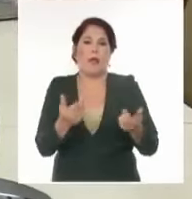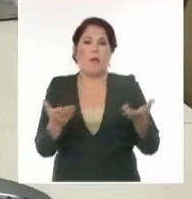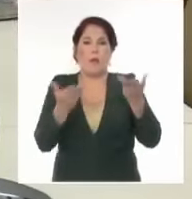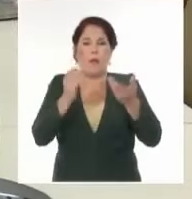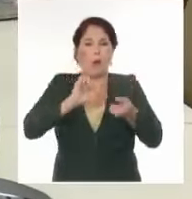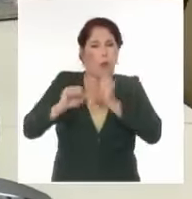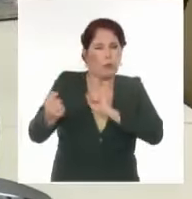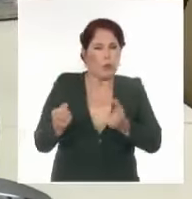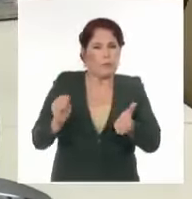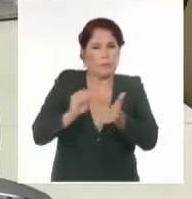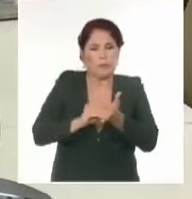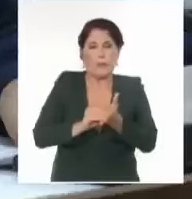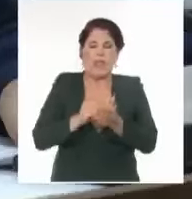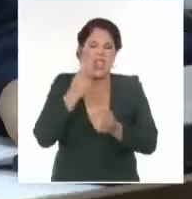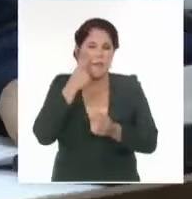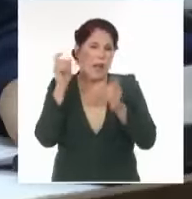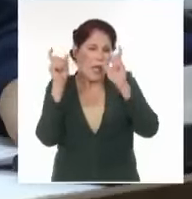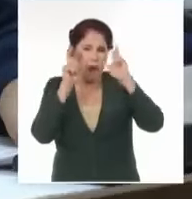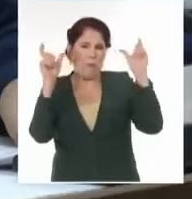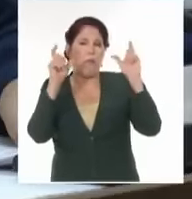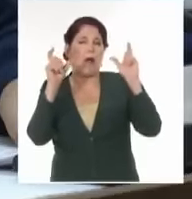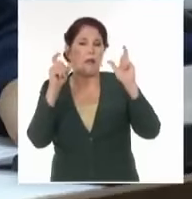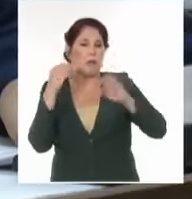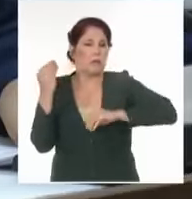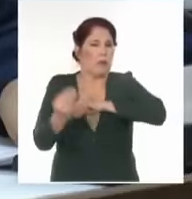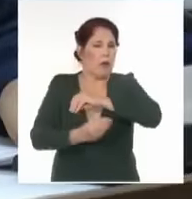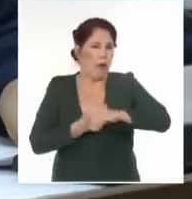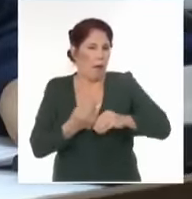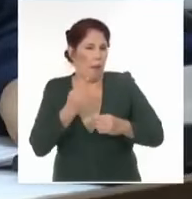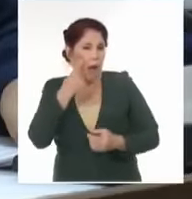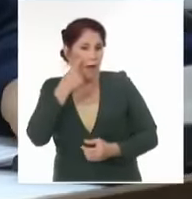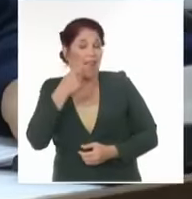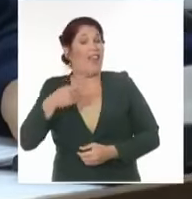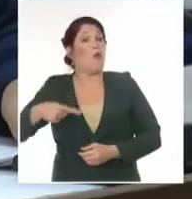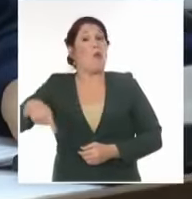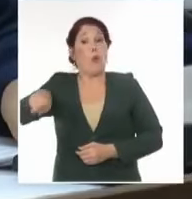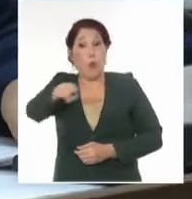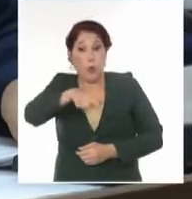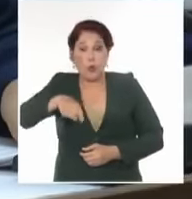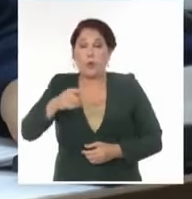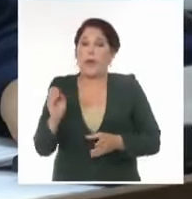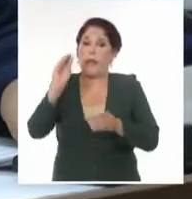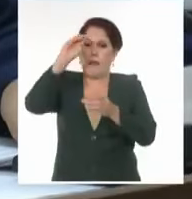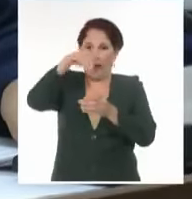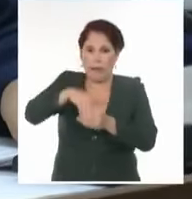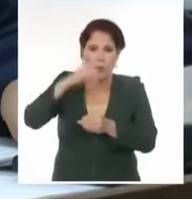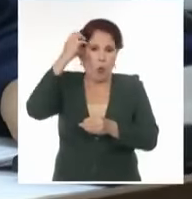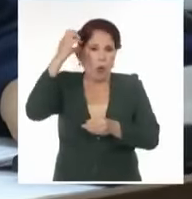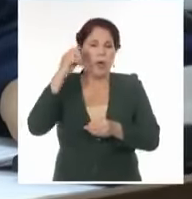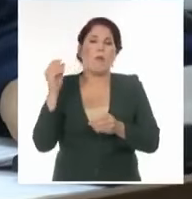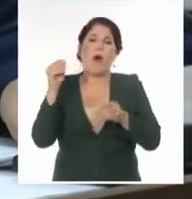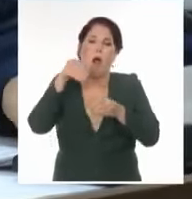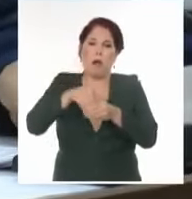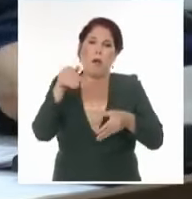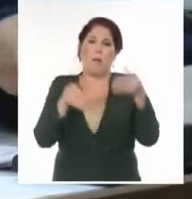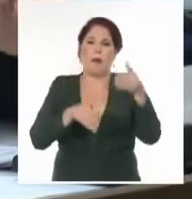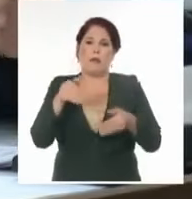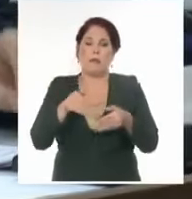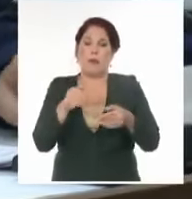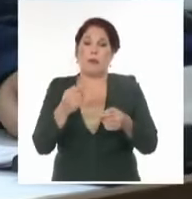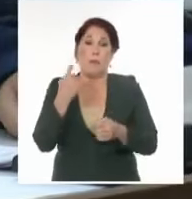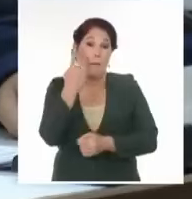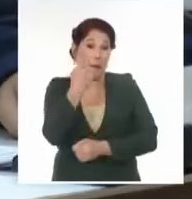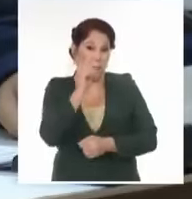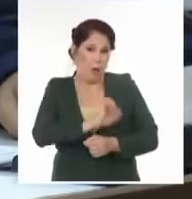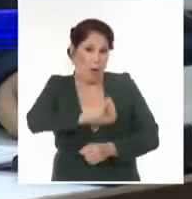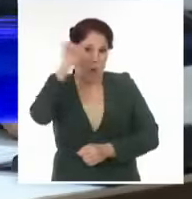y medir sus impactos. En este camino, afirmó, tienen que involucrarse todos los organismos implicados. Una de las cuestiones que hay que lograr